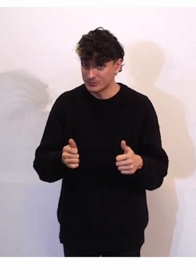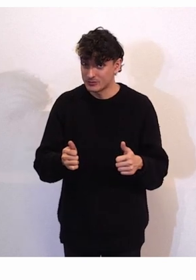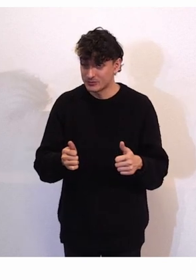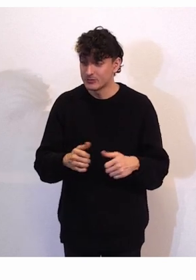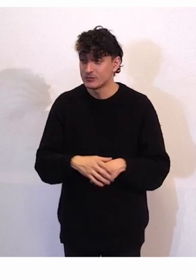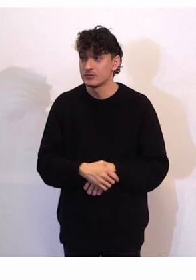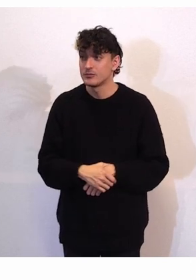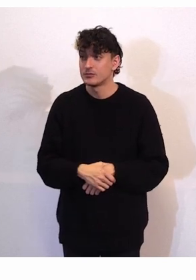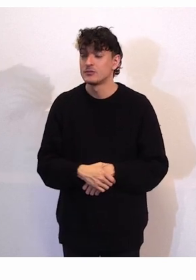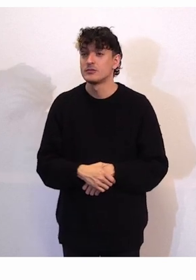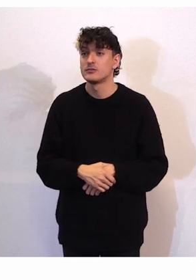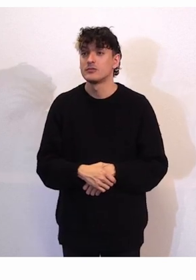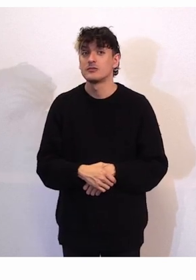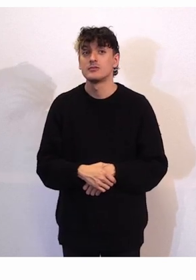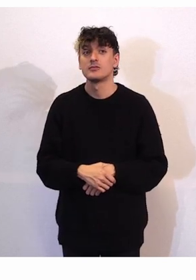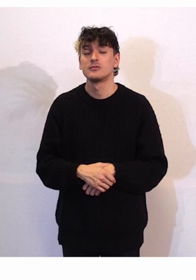Carmen,